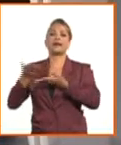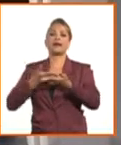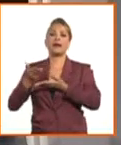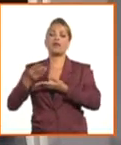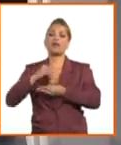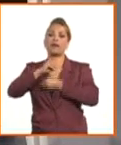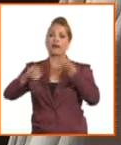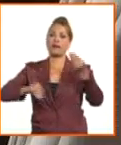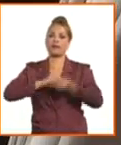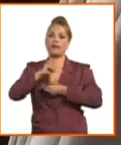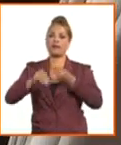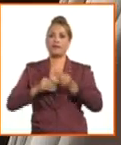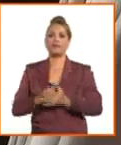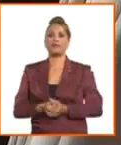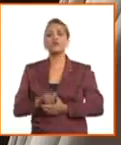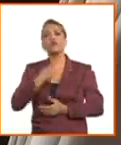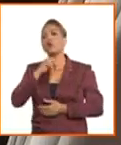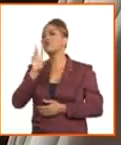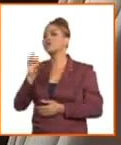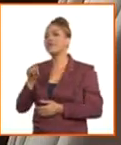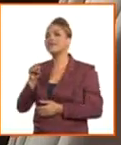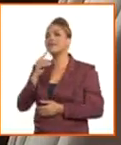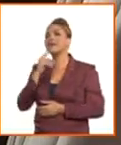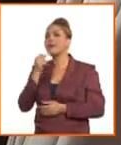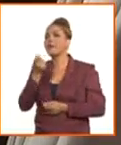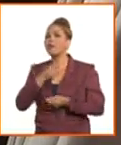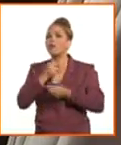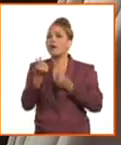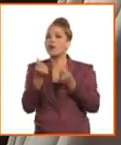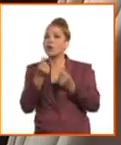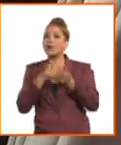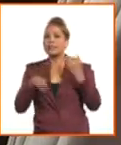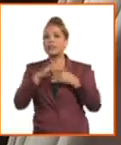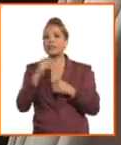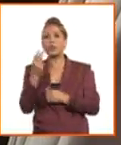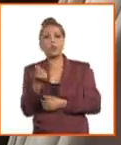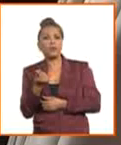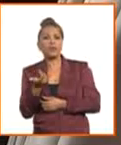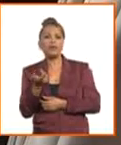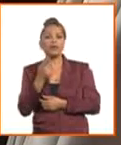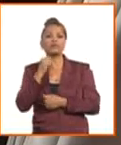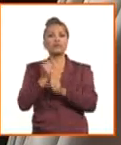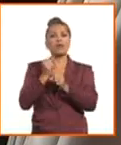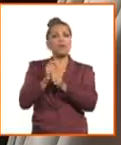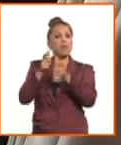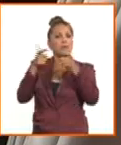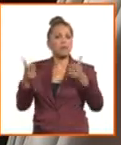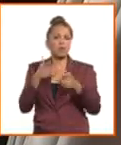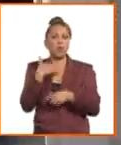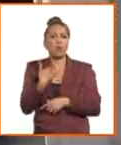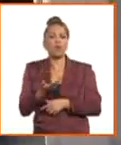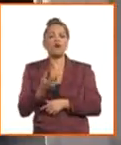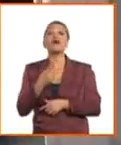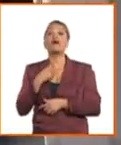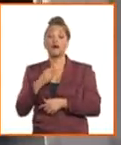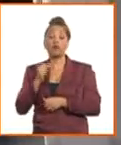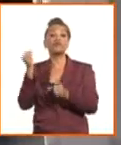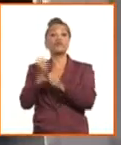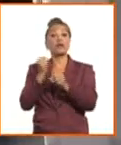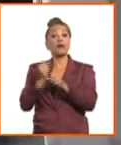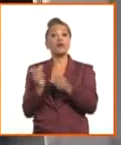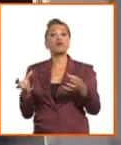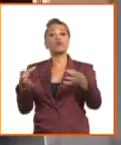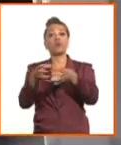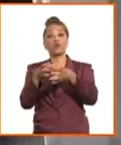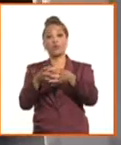estado estudiando, ¿se refiere solo al Ministerio de Economía o eso es un trabajo más amplio? ¿Cómo se hace? Ha sido un trabajo colectivo. Yo tengo que reconocer